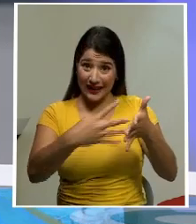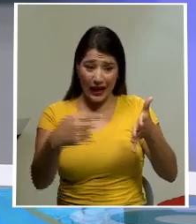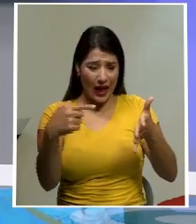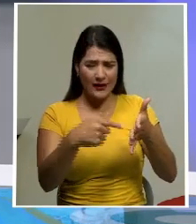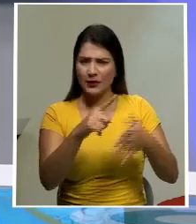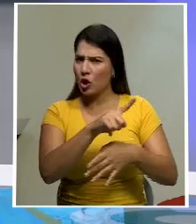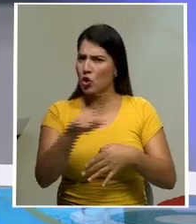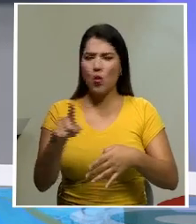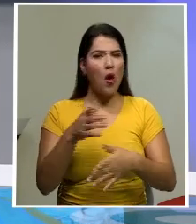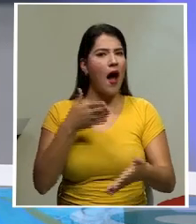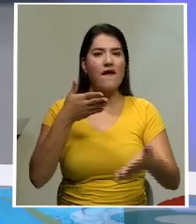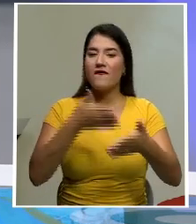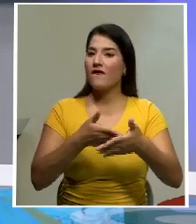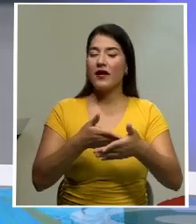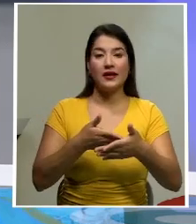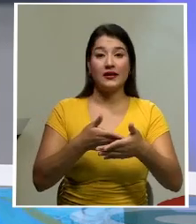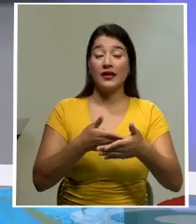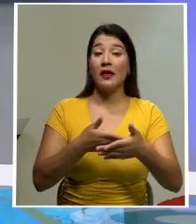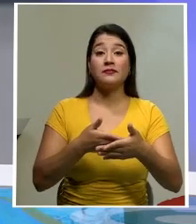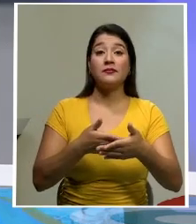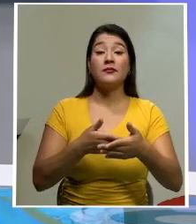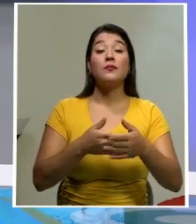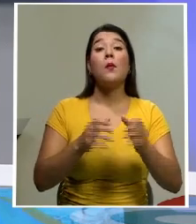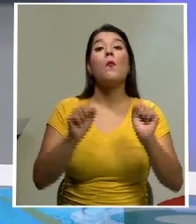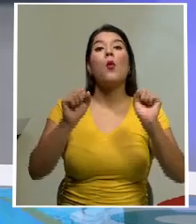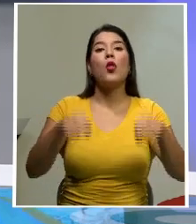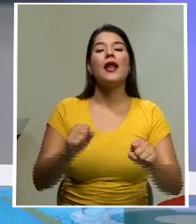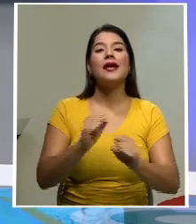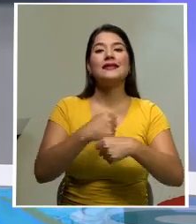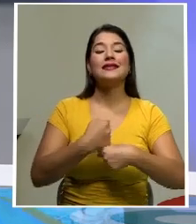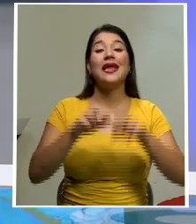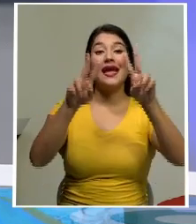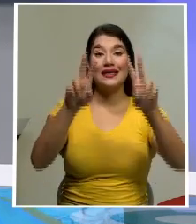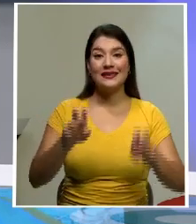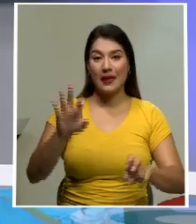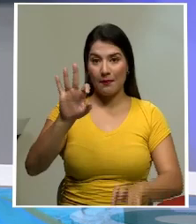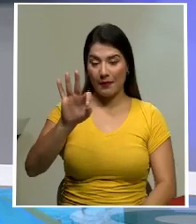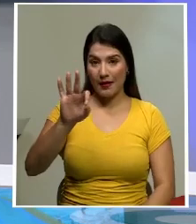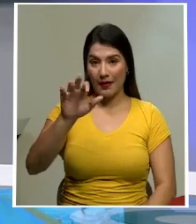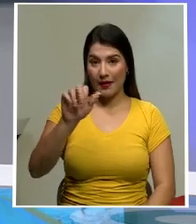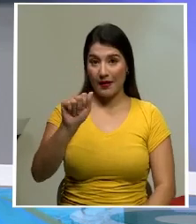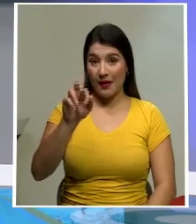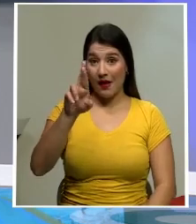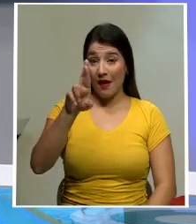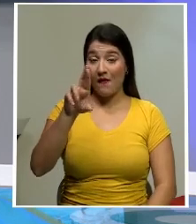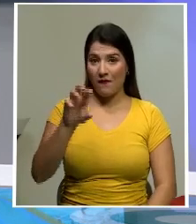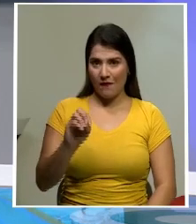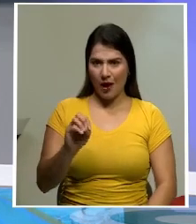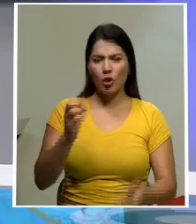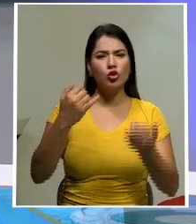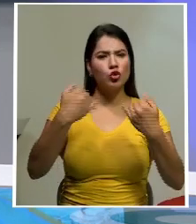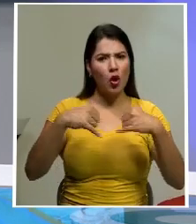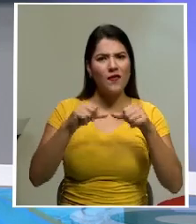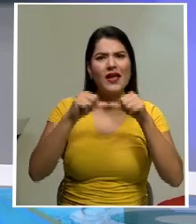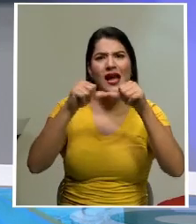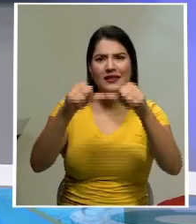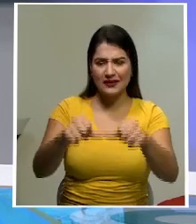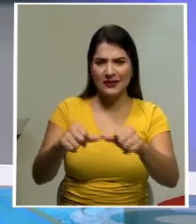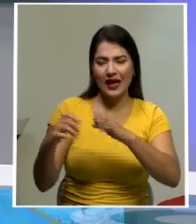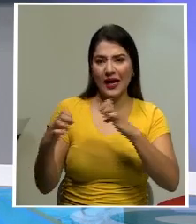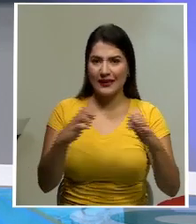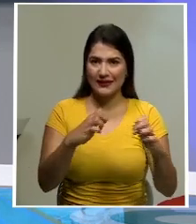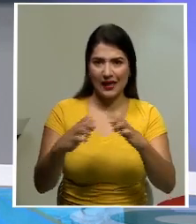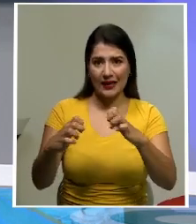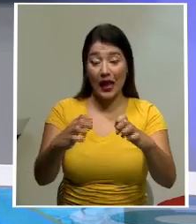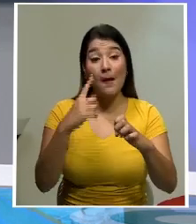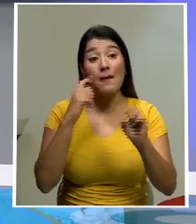ninguna afectación y que continuarán con normalidad con las pruebas FARO, que también continúan las prácticas técnicas y que tienen estrategias para